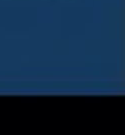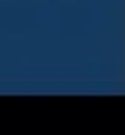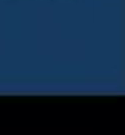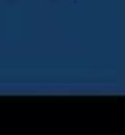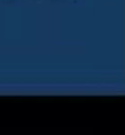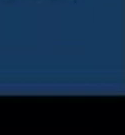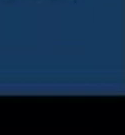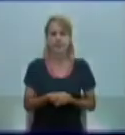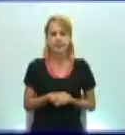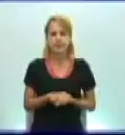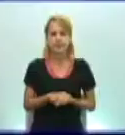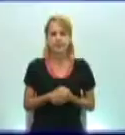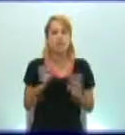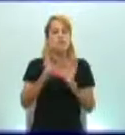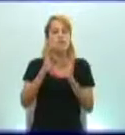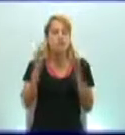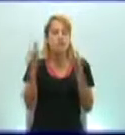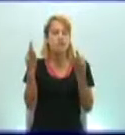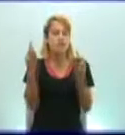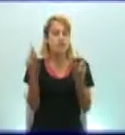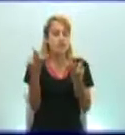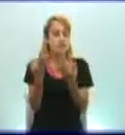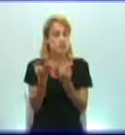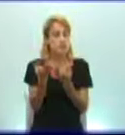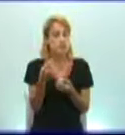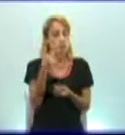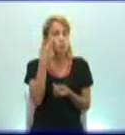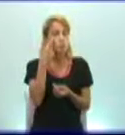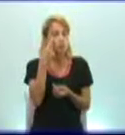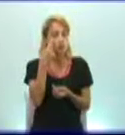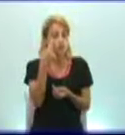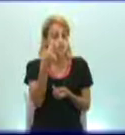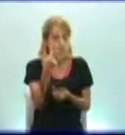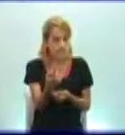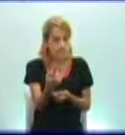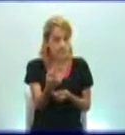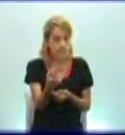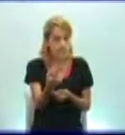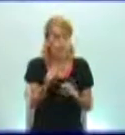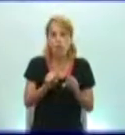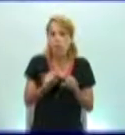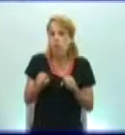Los familiares pueden estar comprobando si sus niños